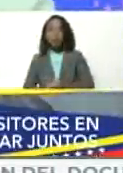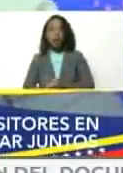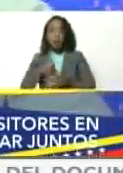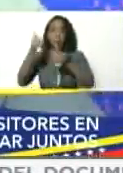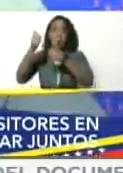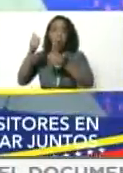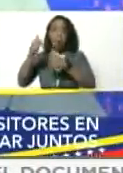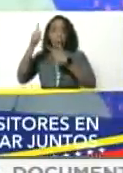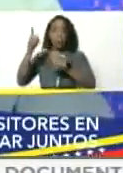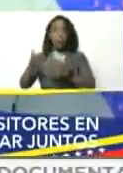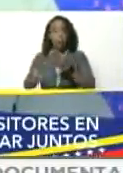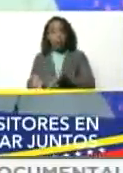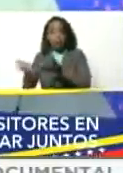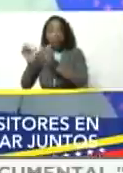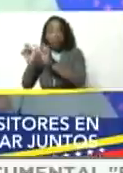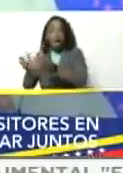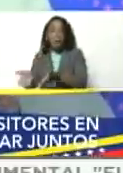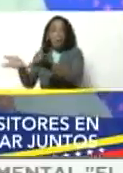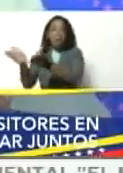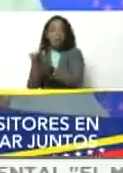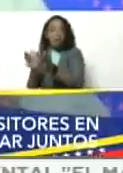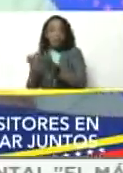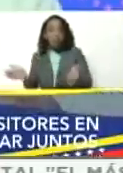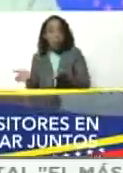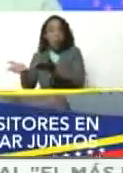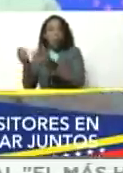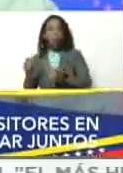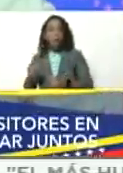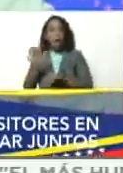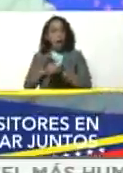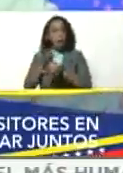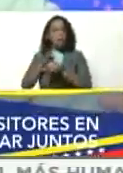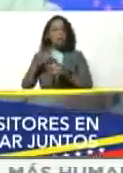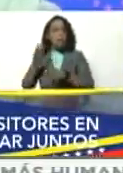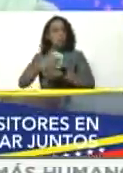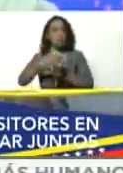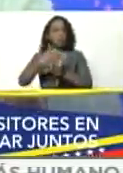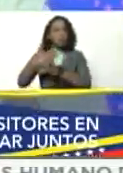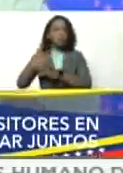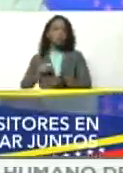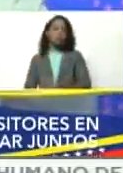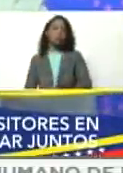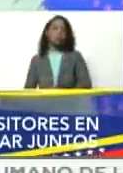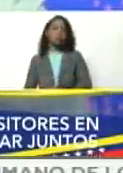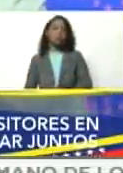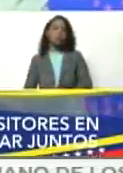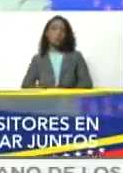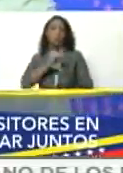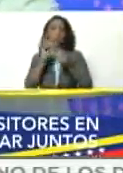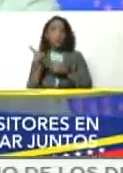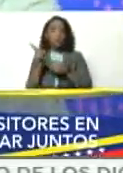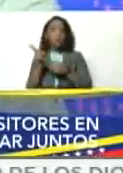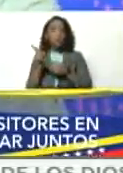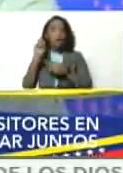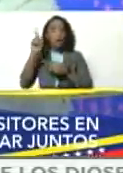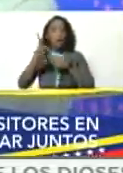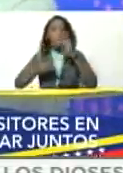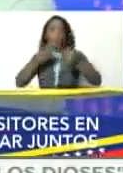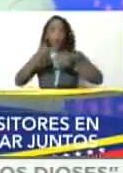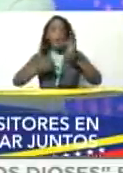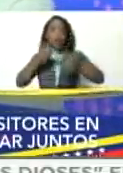bien, Ecarri, sigue para adelante. Saludos, pues, cariñoso, de convivencia. Él, en su